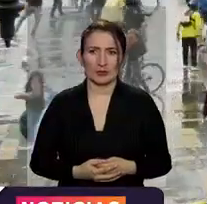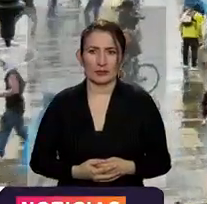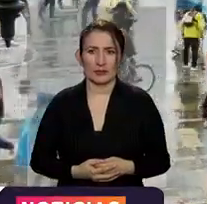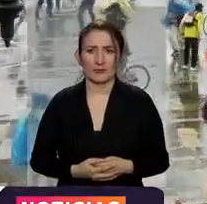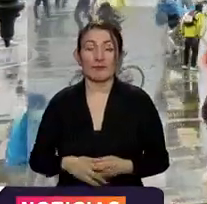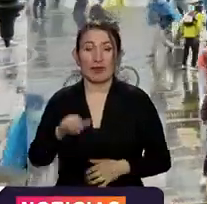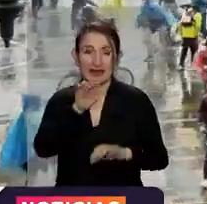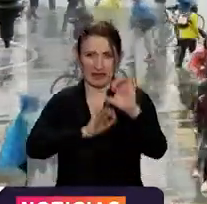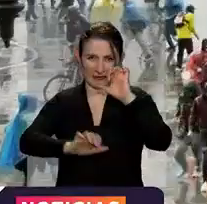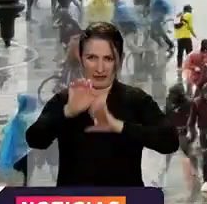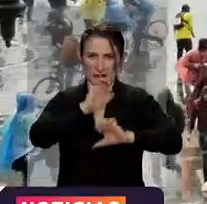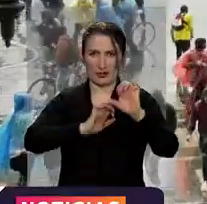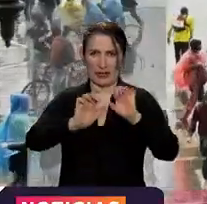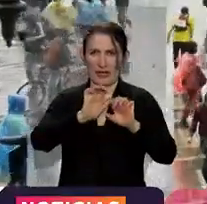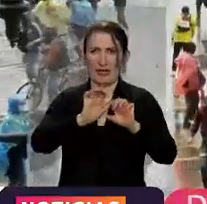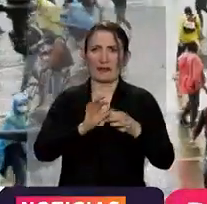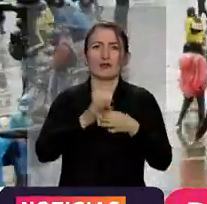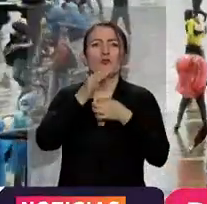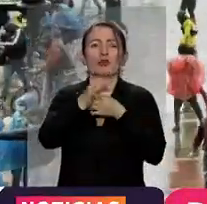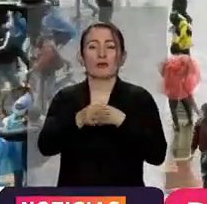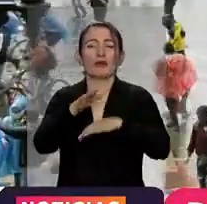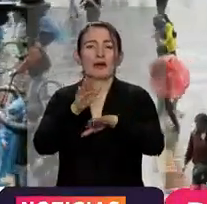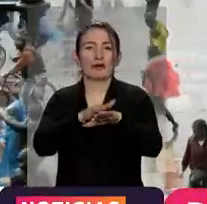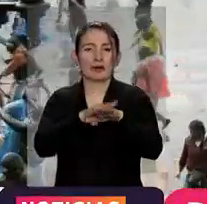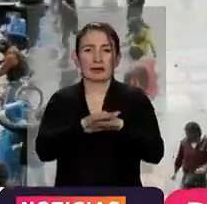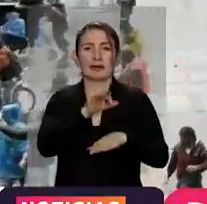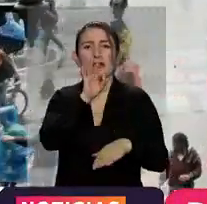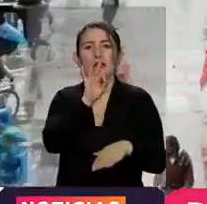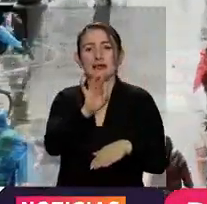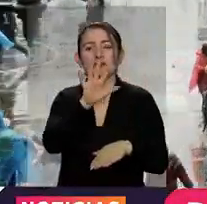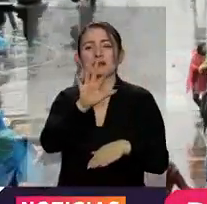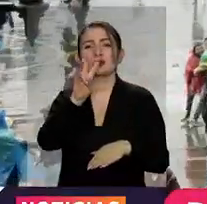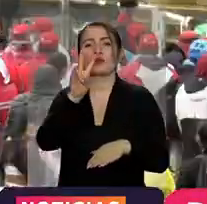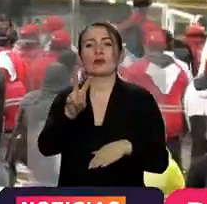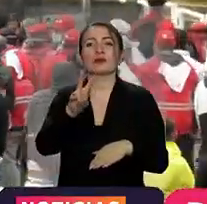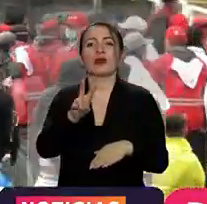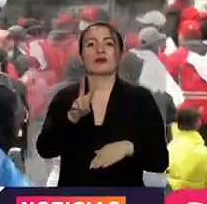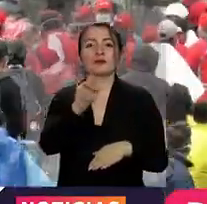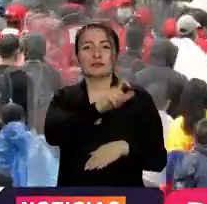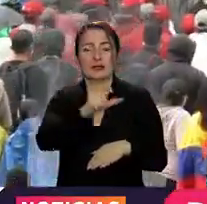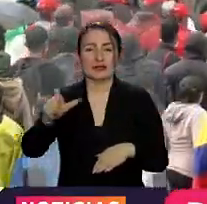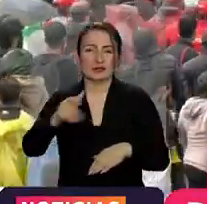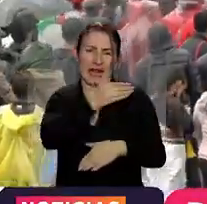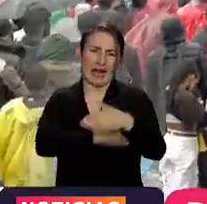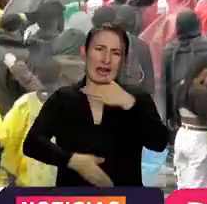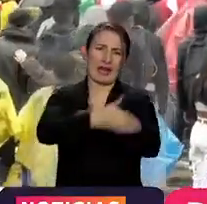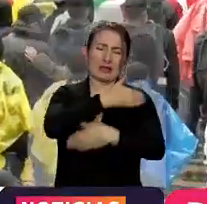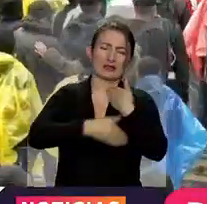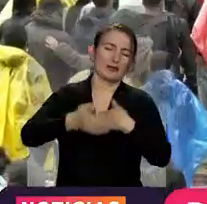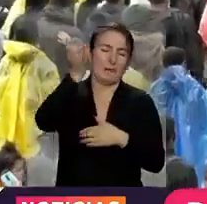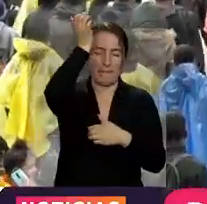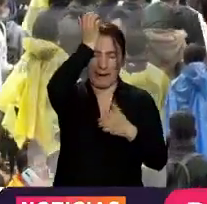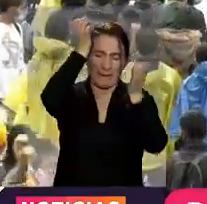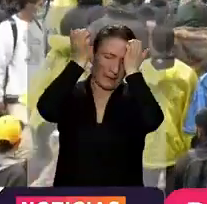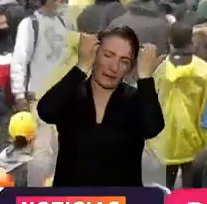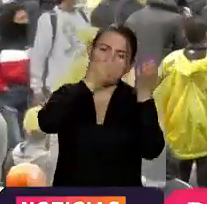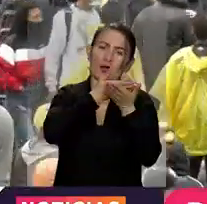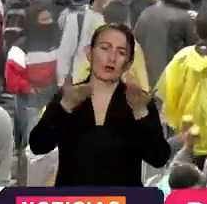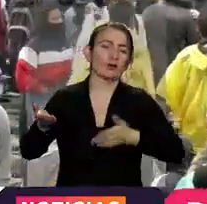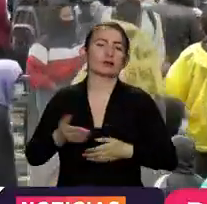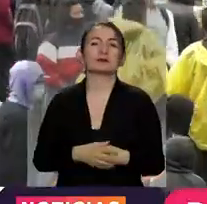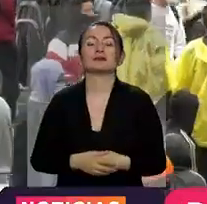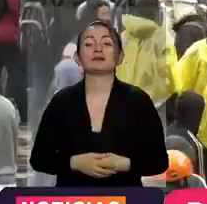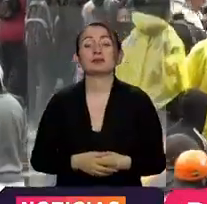La Defensoría del Pueblo informó que 352 civiles han resultado lesionados durante las manifestaciones del paro